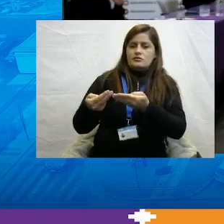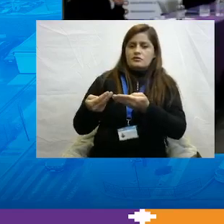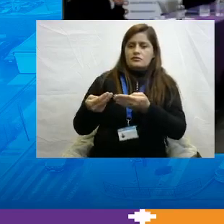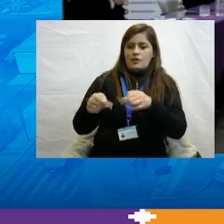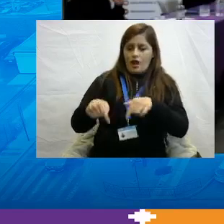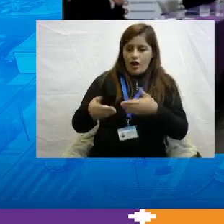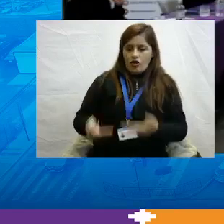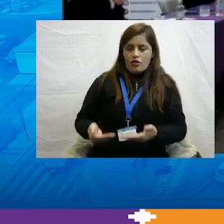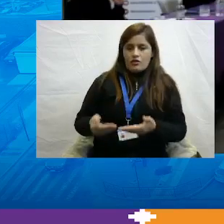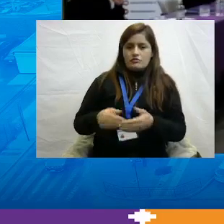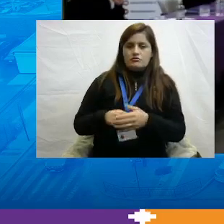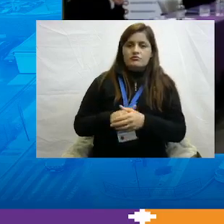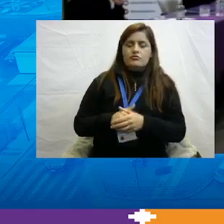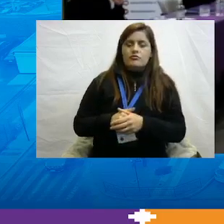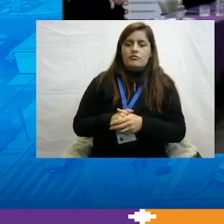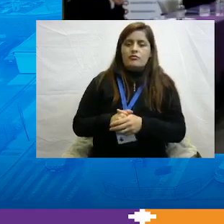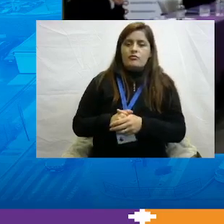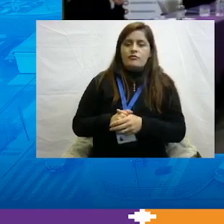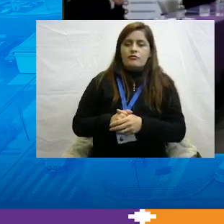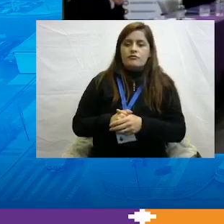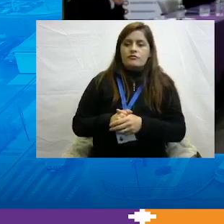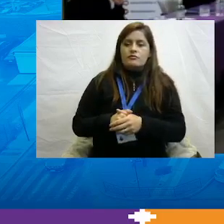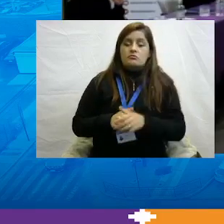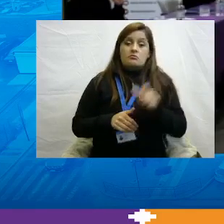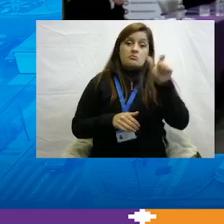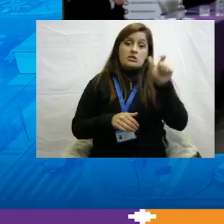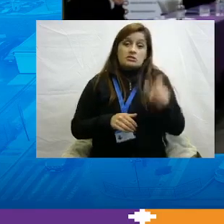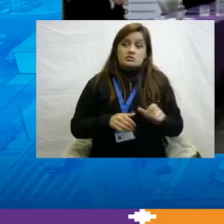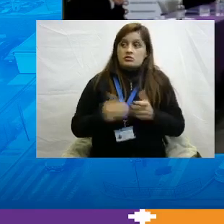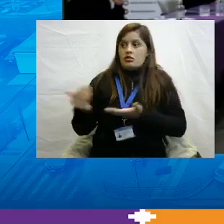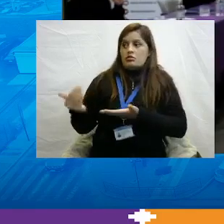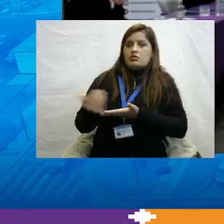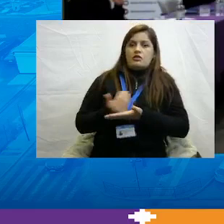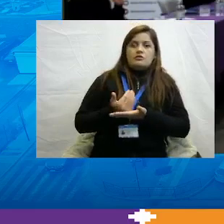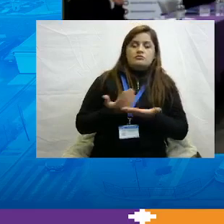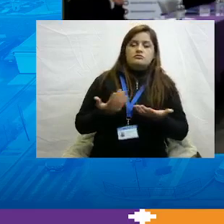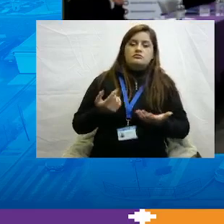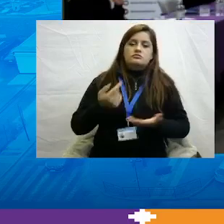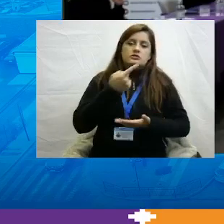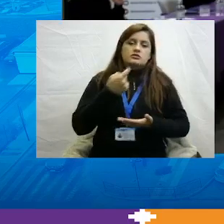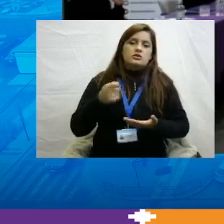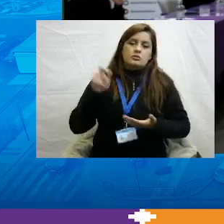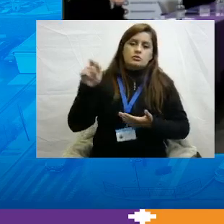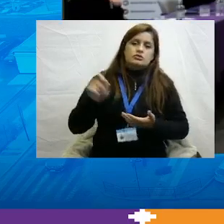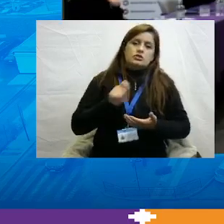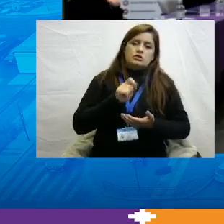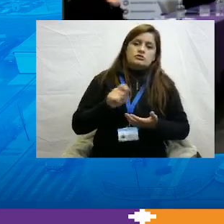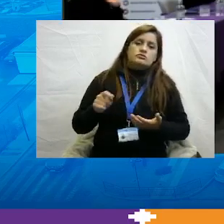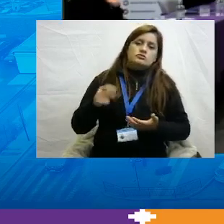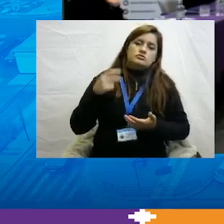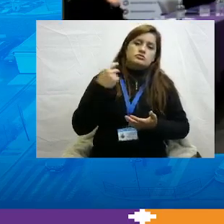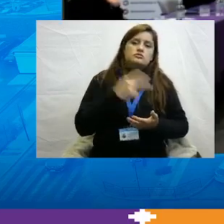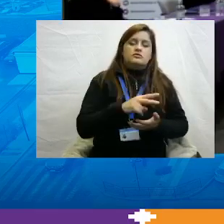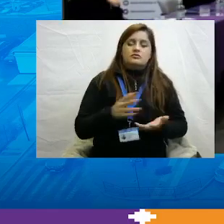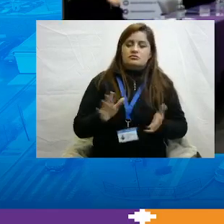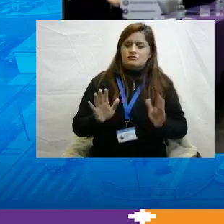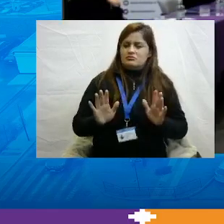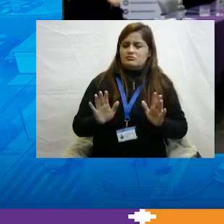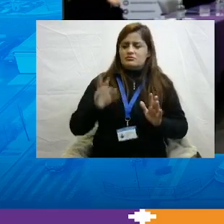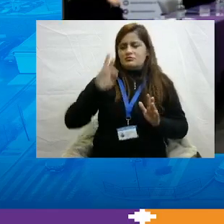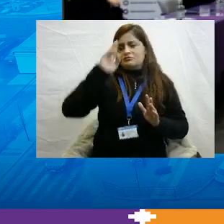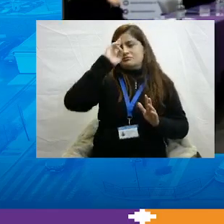hace en este caso en particular. Bienvenido sea para un trabajador que reciba el 100% de su finiquito, pero en este